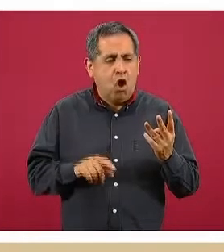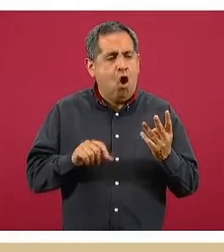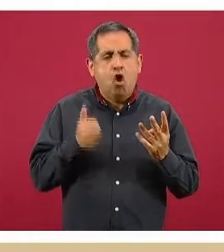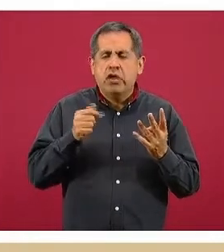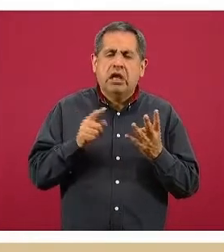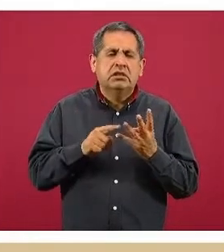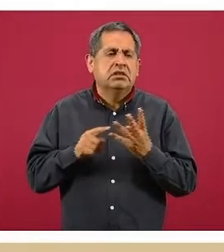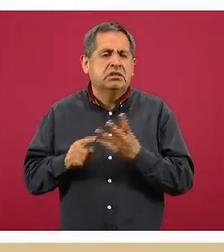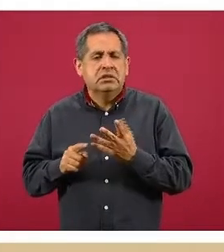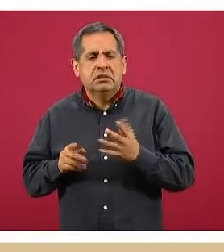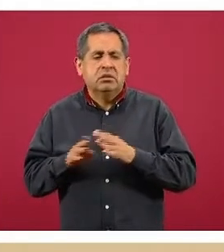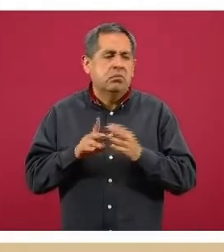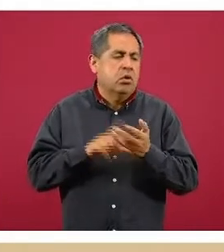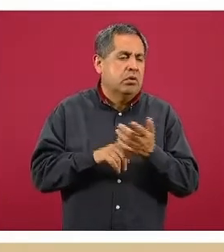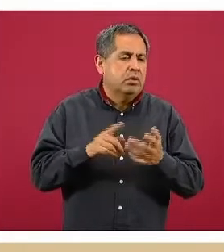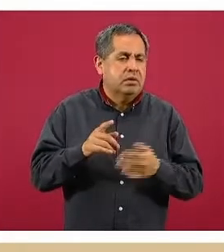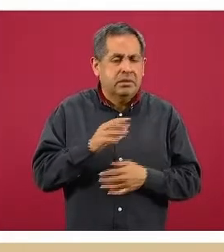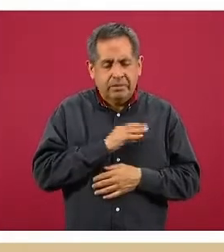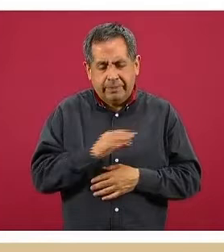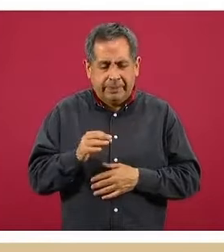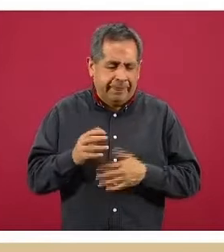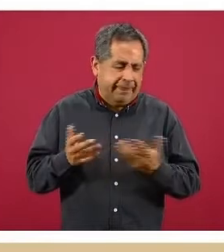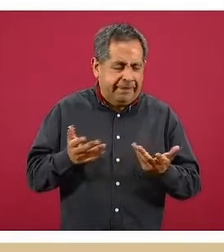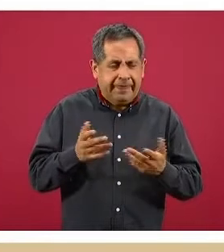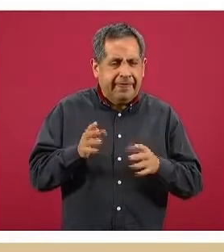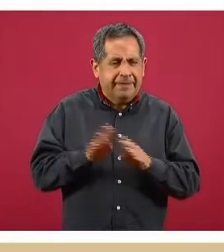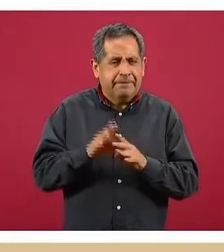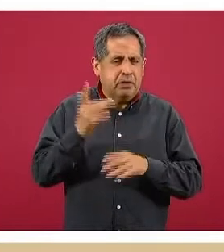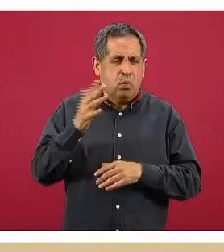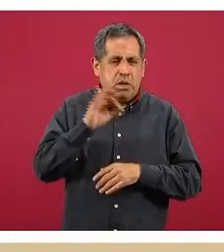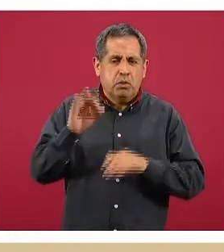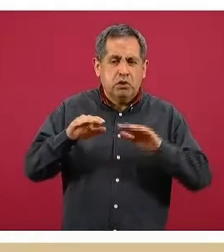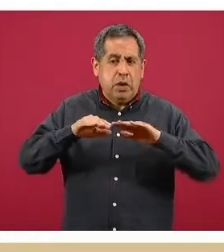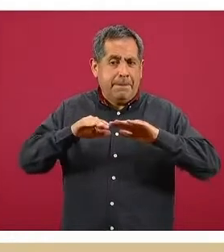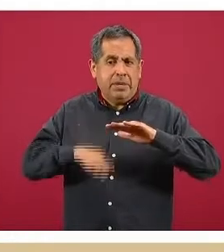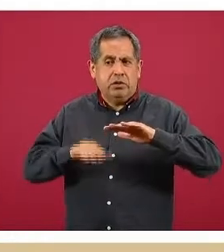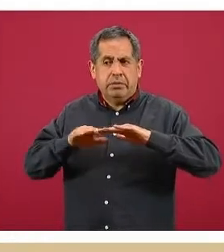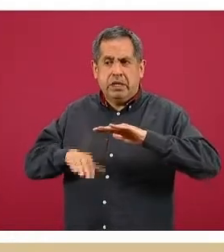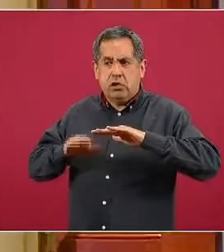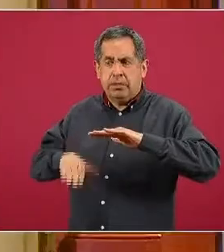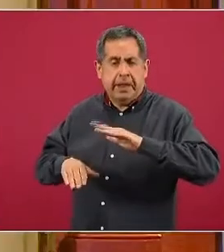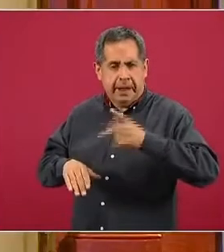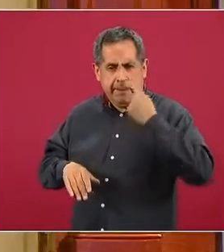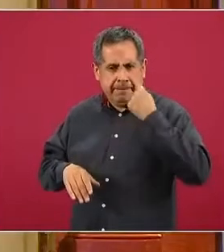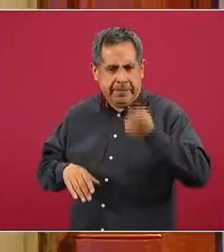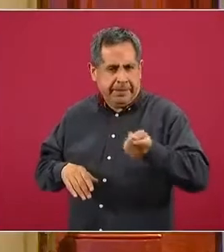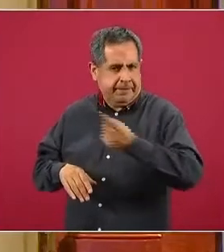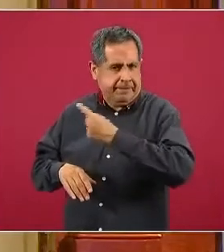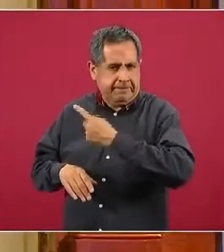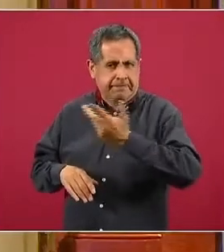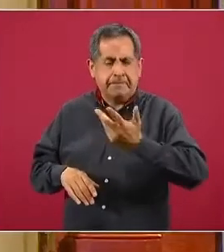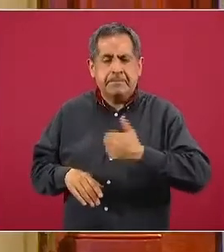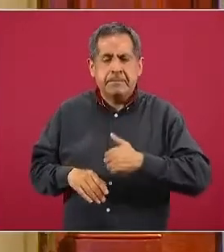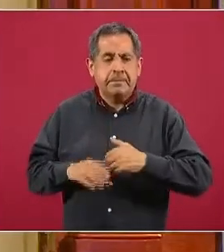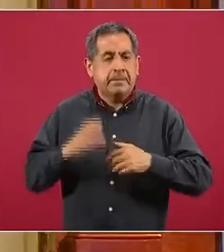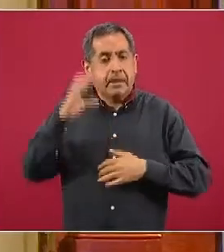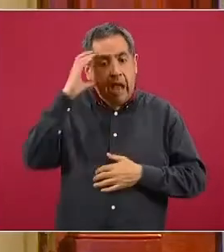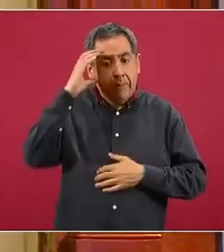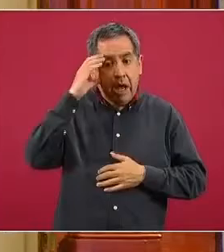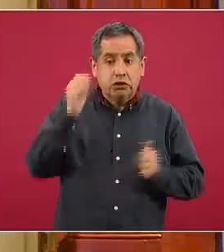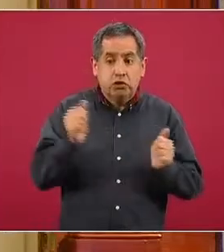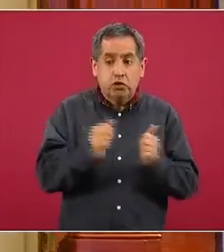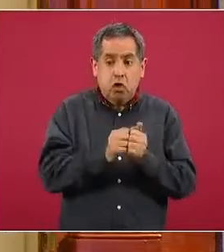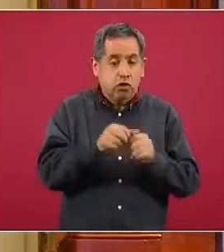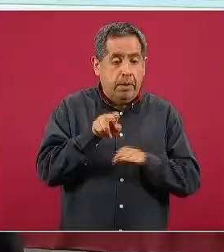todavía alrededor del 50% o por debajo de este nivel. Si vemos la siguiente diapositiva, donde están las camas